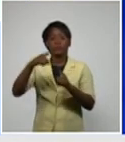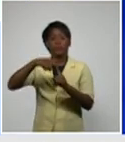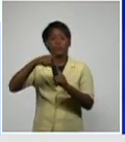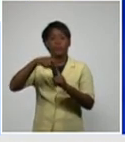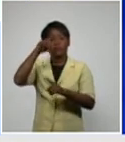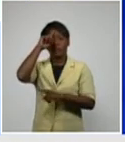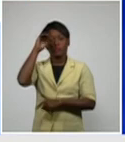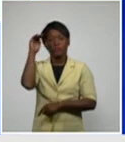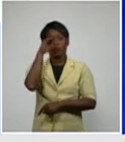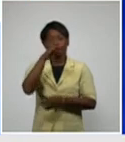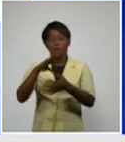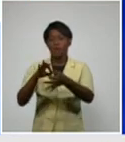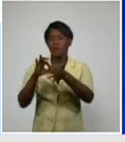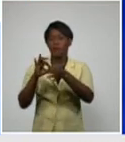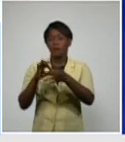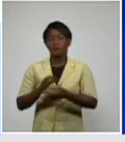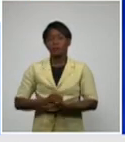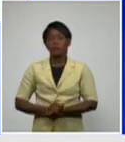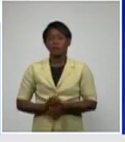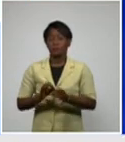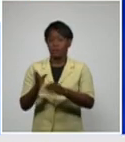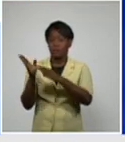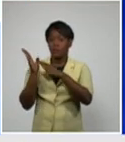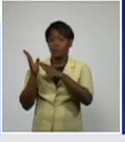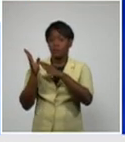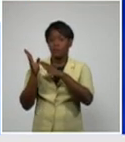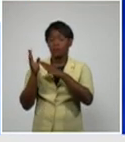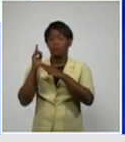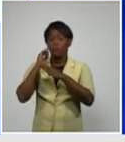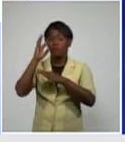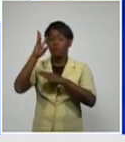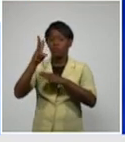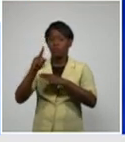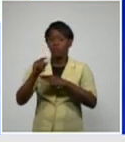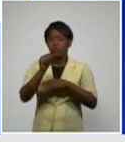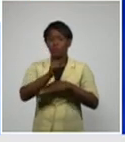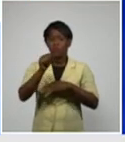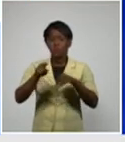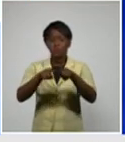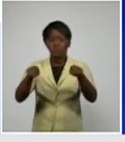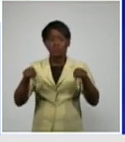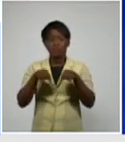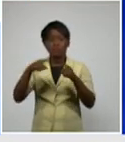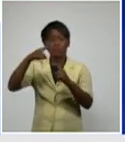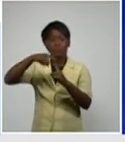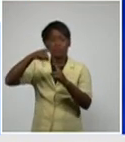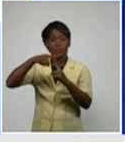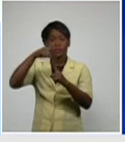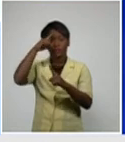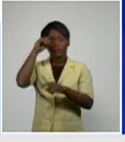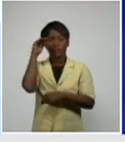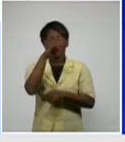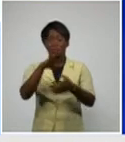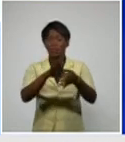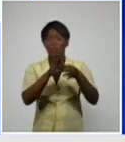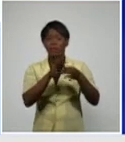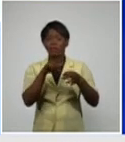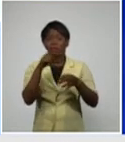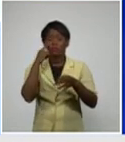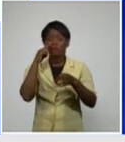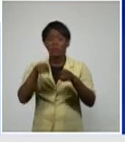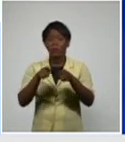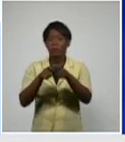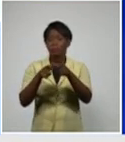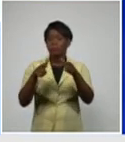Fíjense cómo este número de personas en terapia intensiva fue incrementándose en la